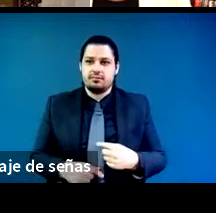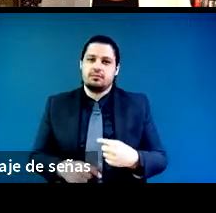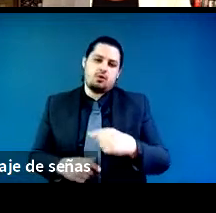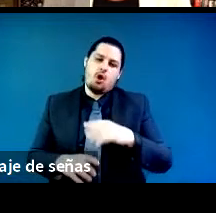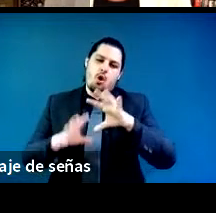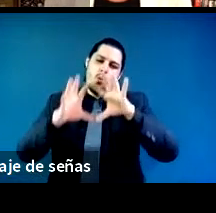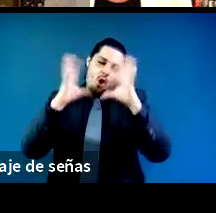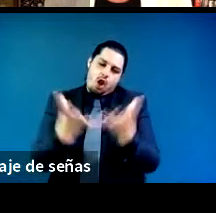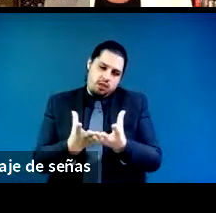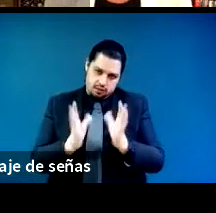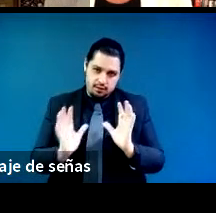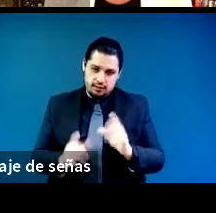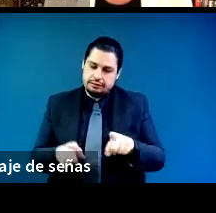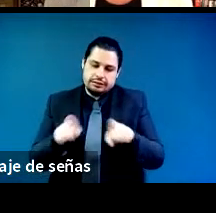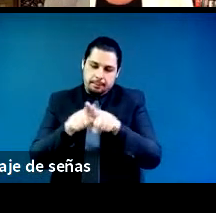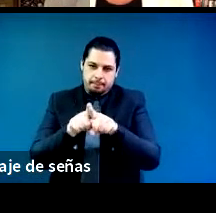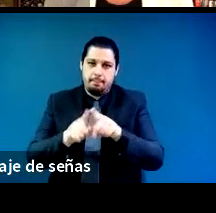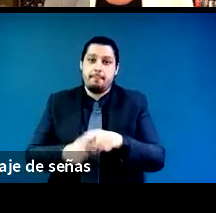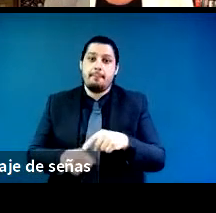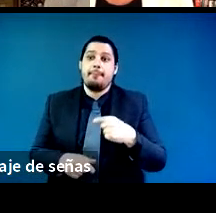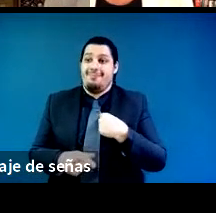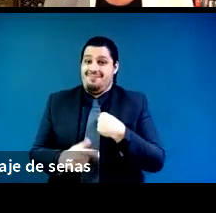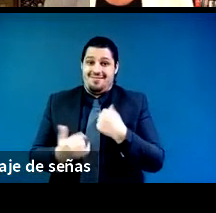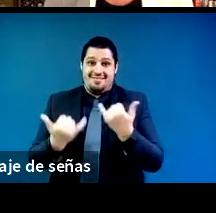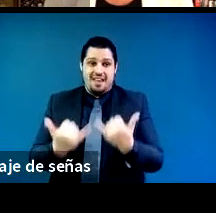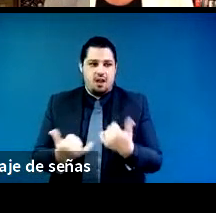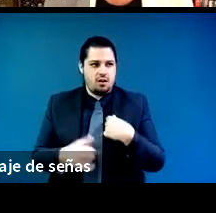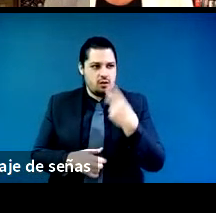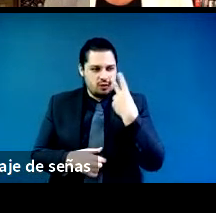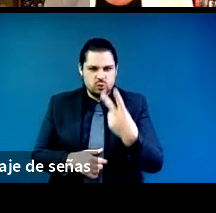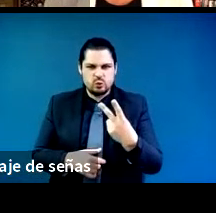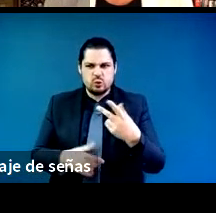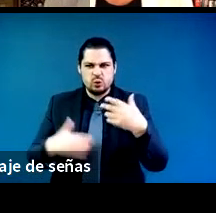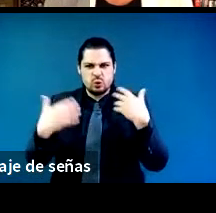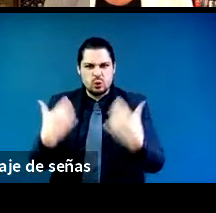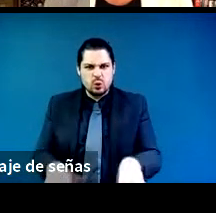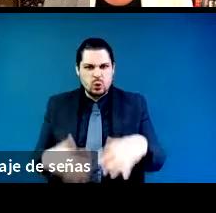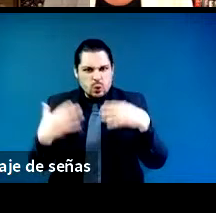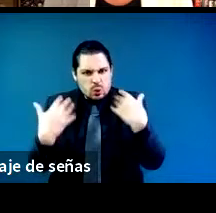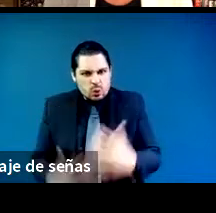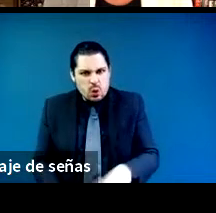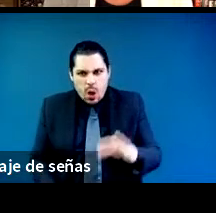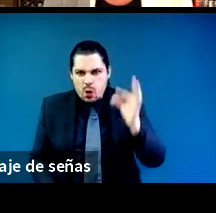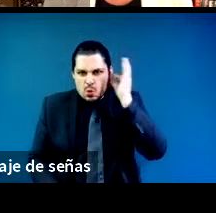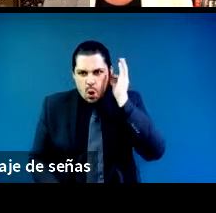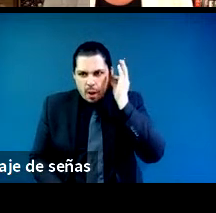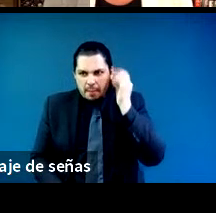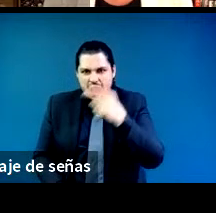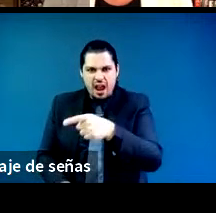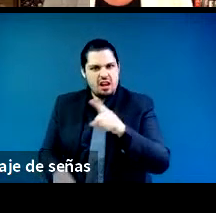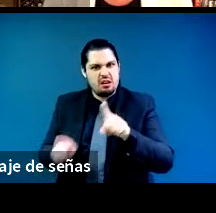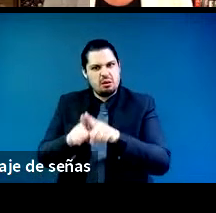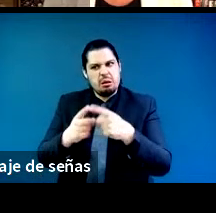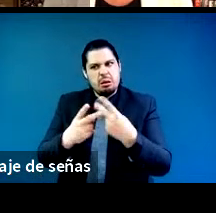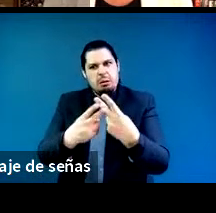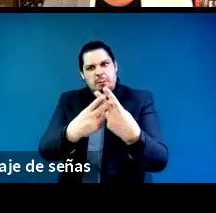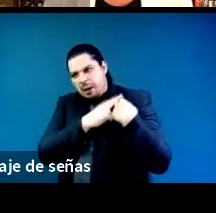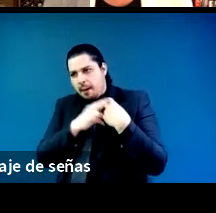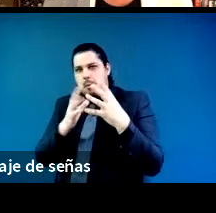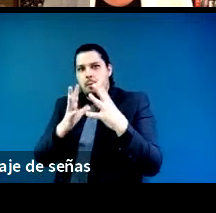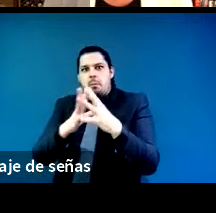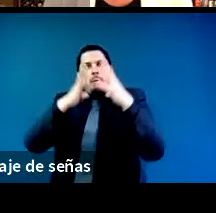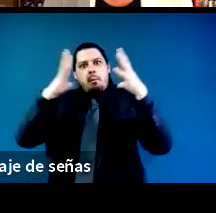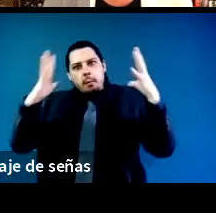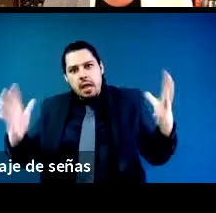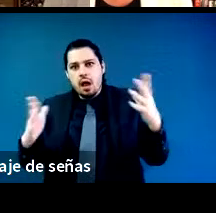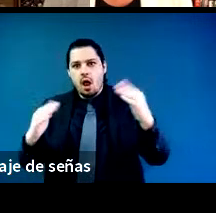todo el aporte que estamos haciendo las mujeres sosteniendo las crianzas, los cuidados de hijos y también